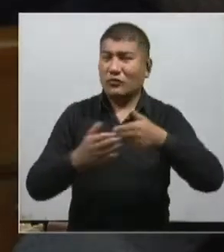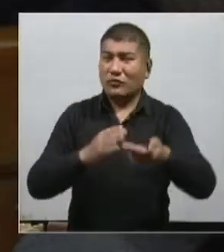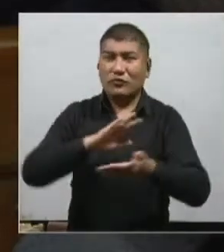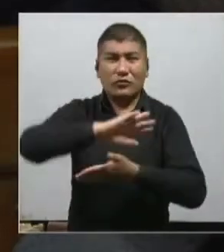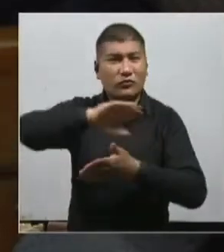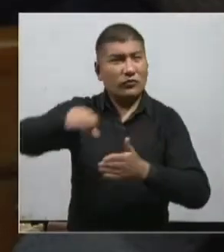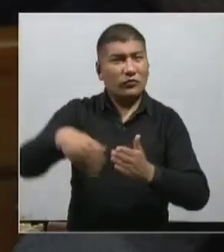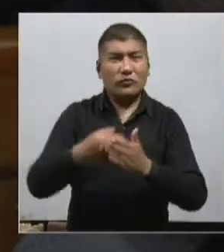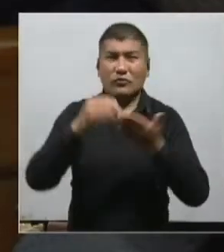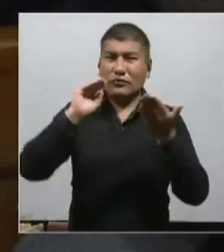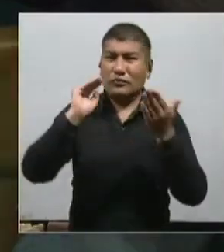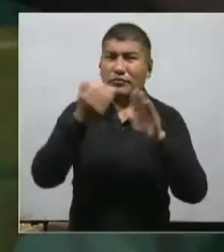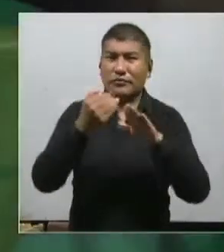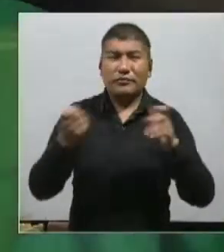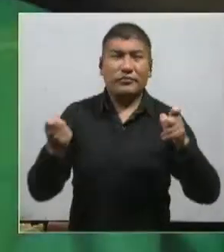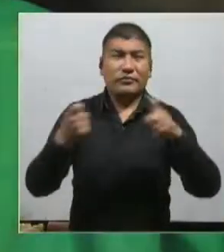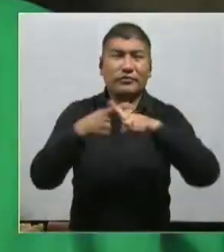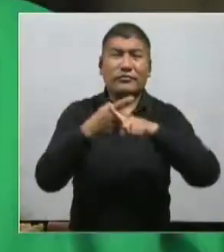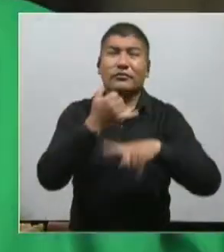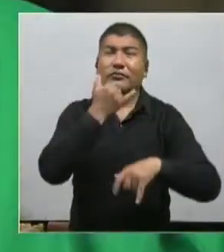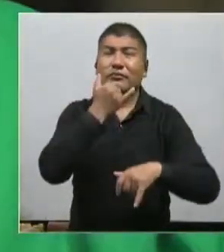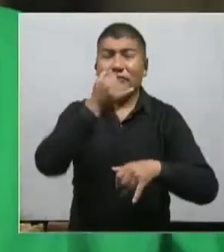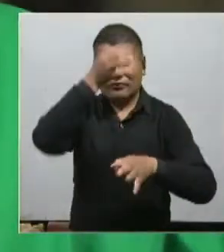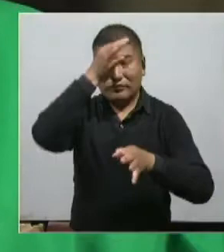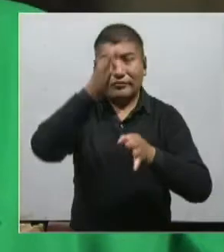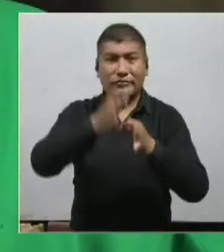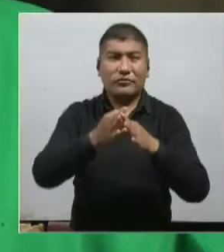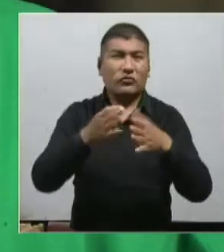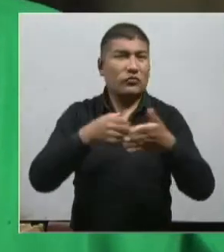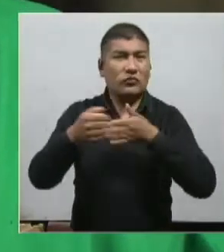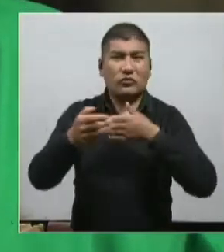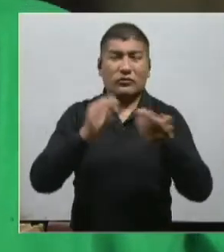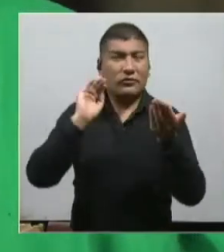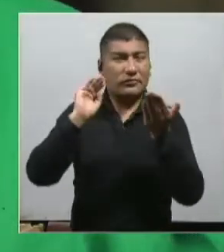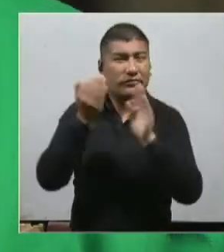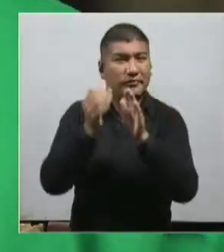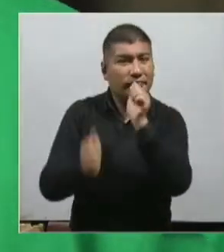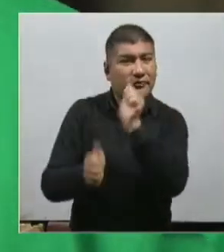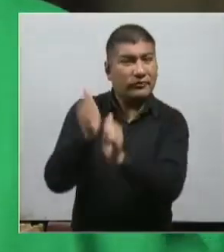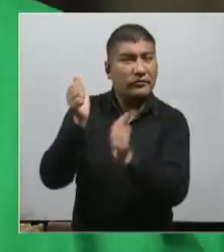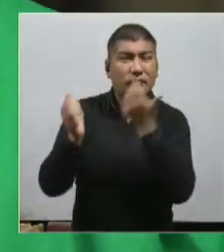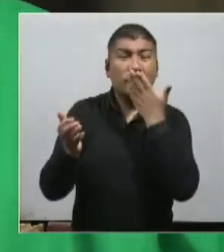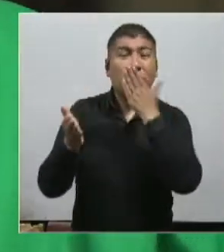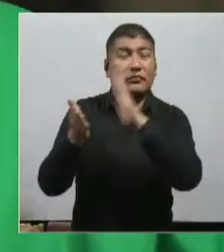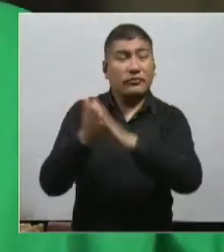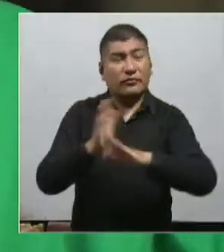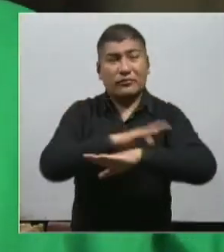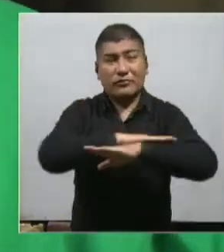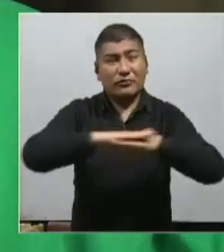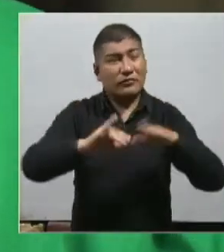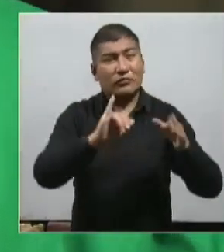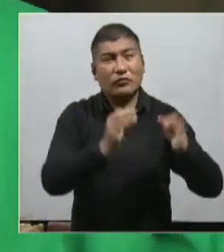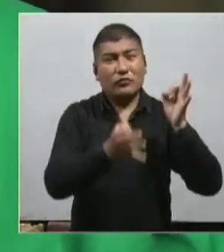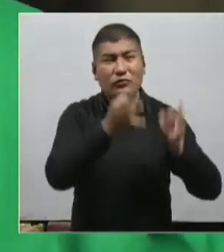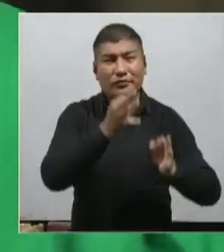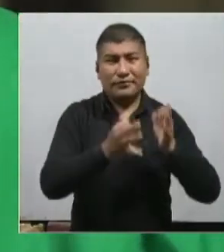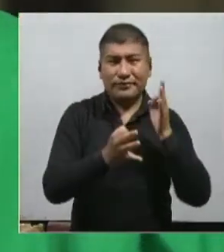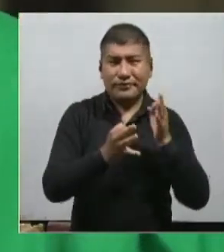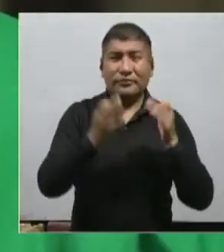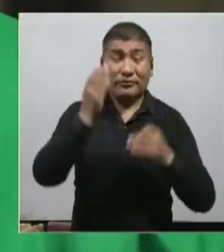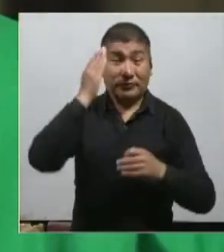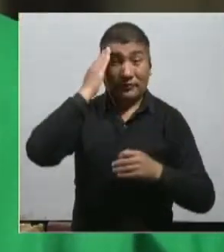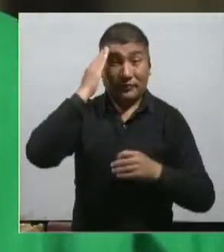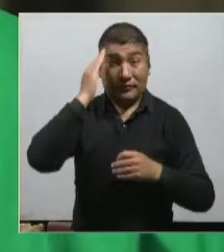parece oponerse a la fe, a pesar de que parece triunfar el mal, la injusticia.